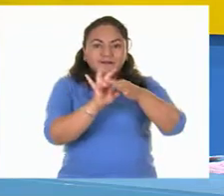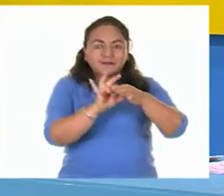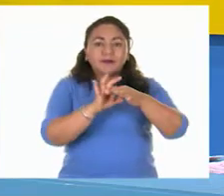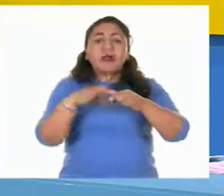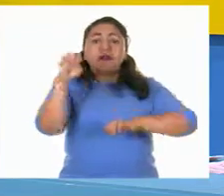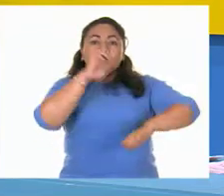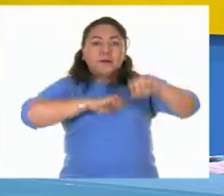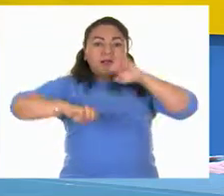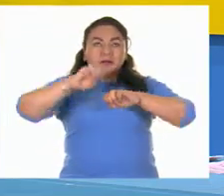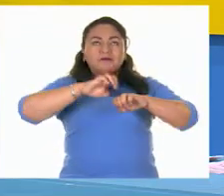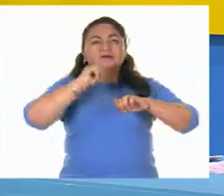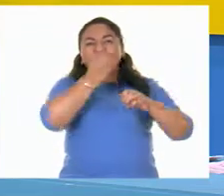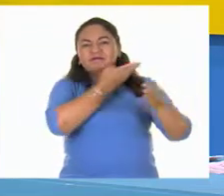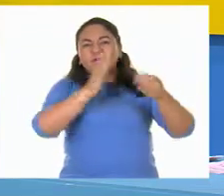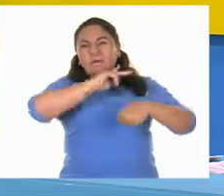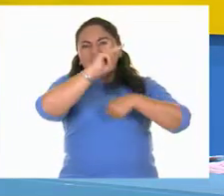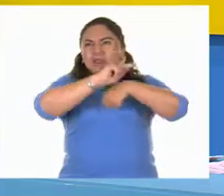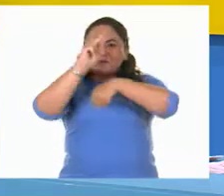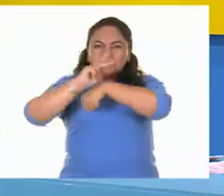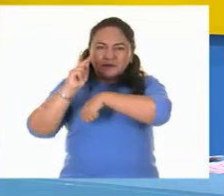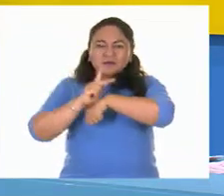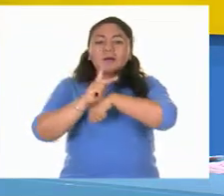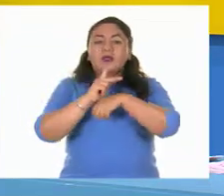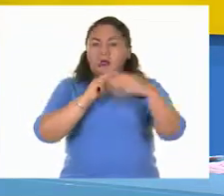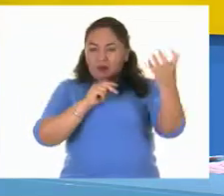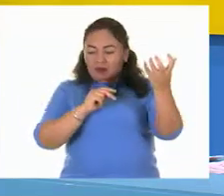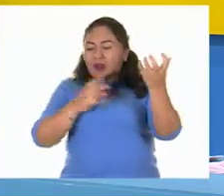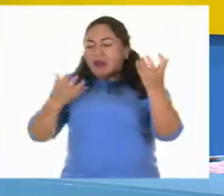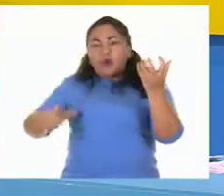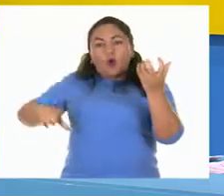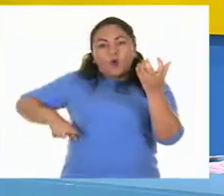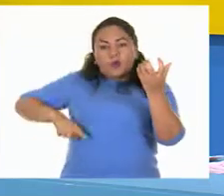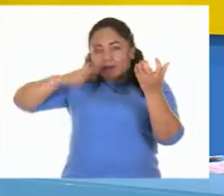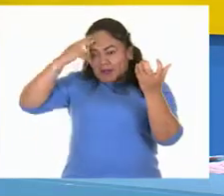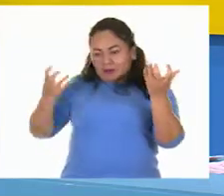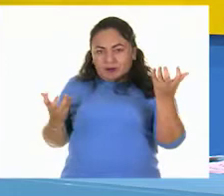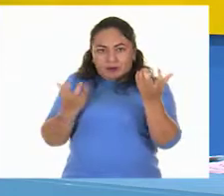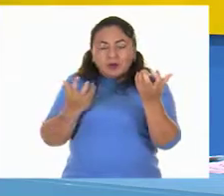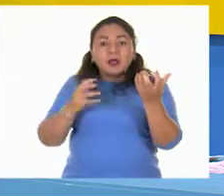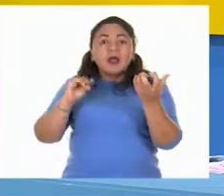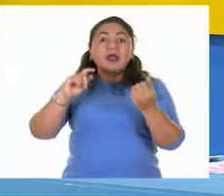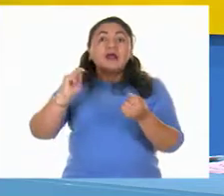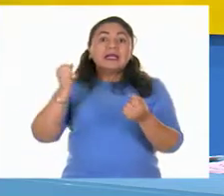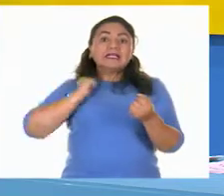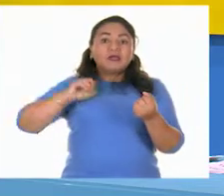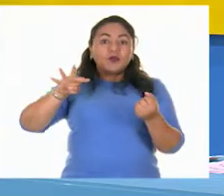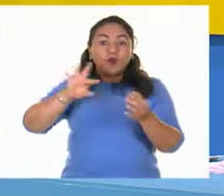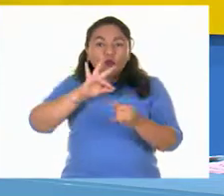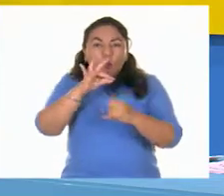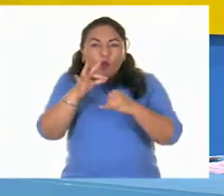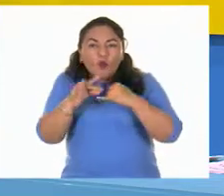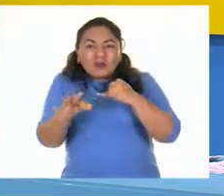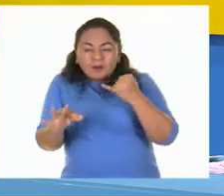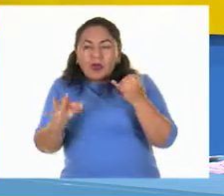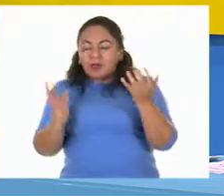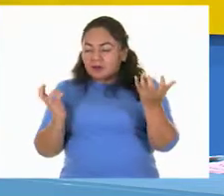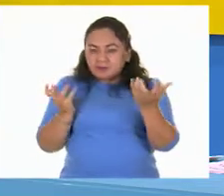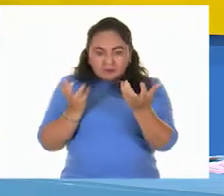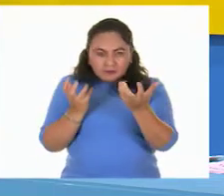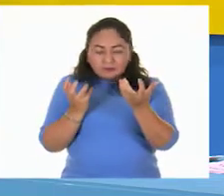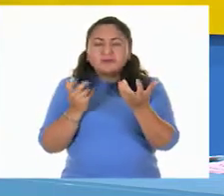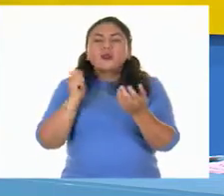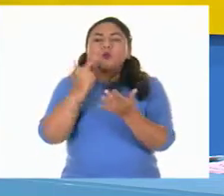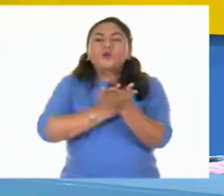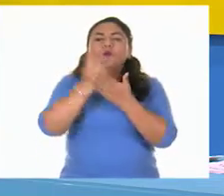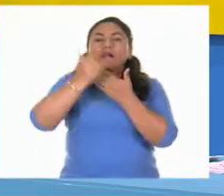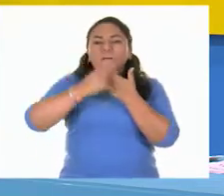empresas petroleras extranjeras y los gobiernos mexicanos desde finales del siglo XIX. En aquel entonces, gran parte del